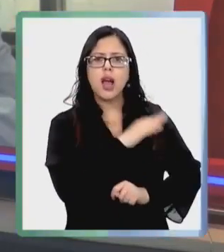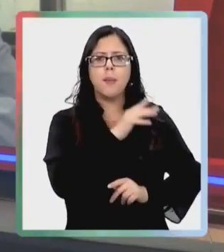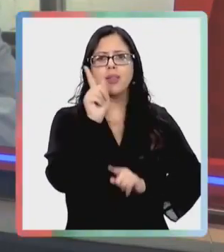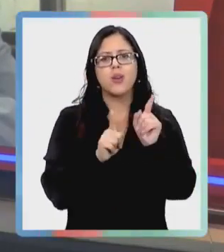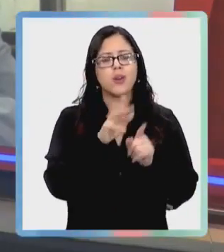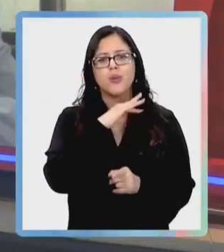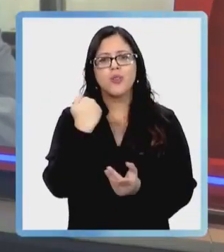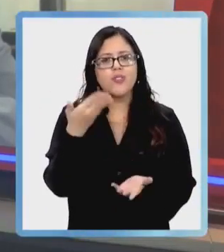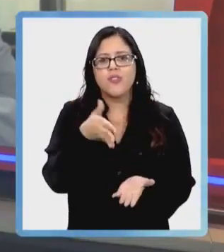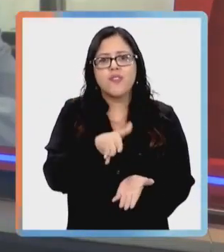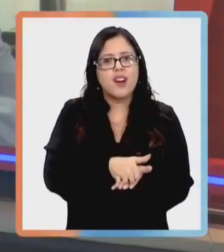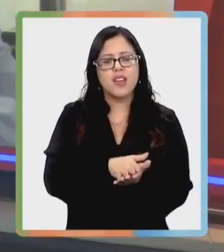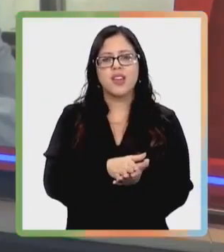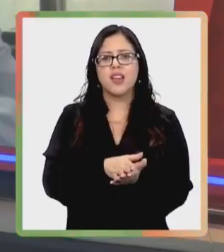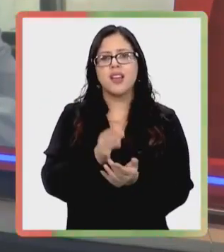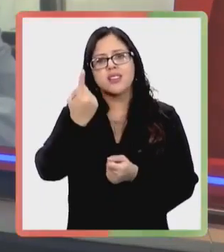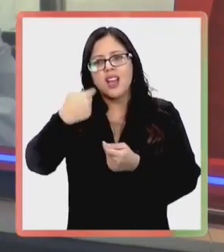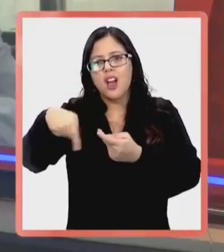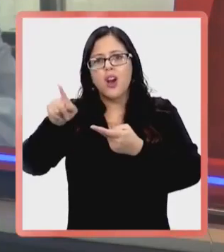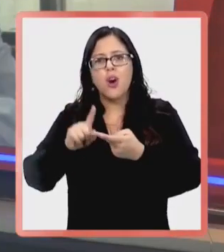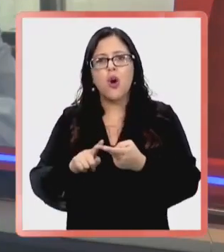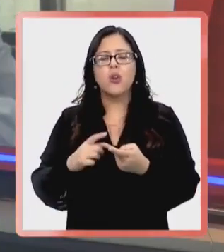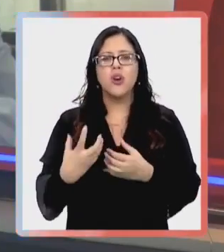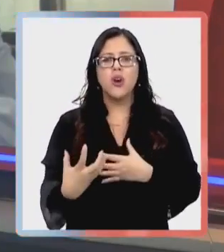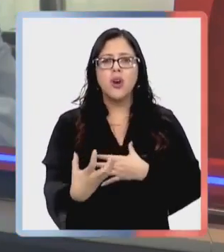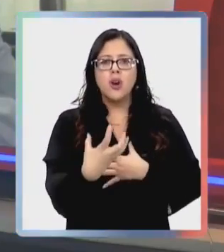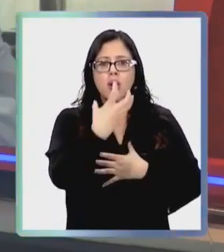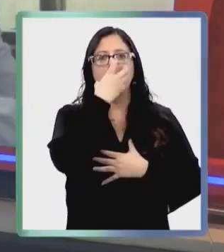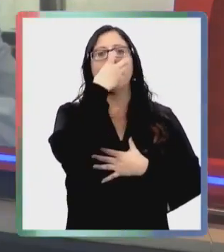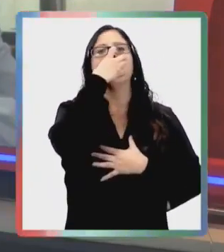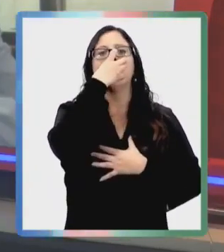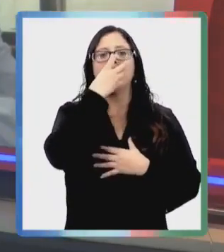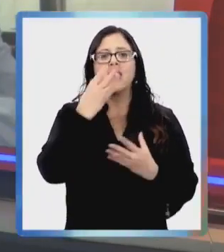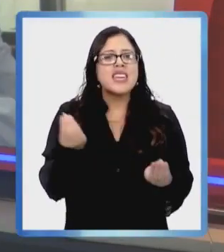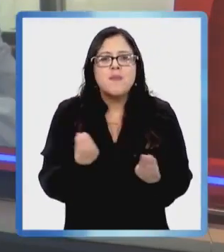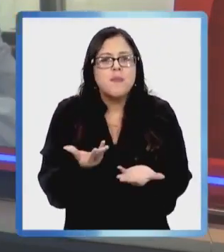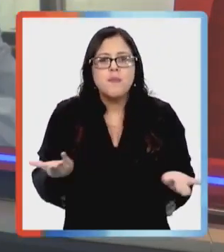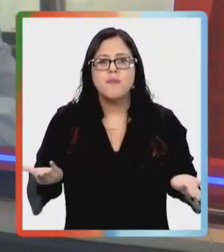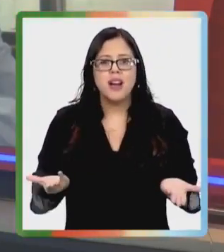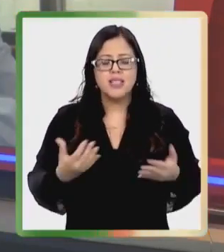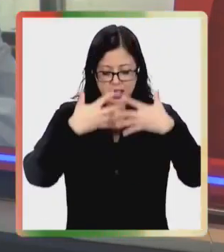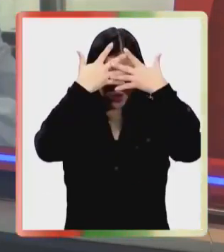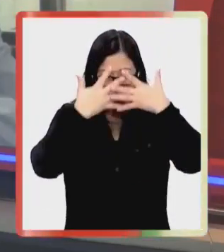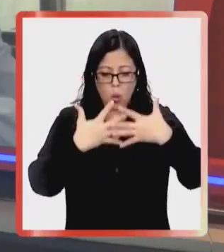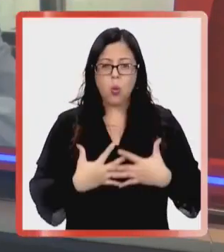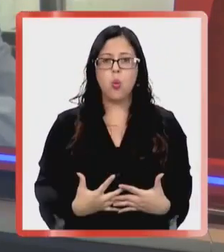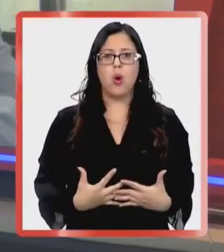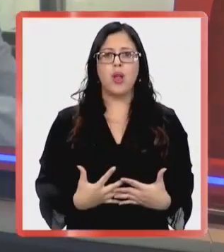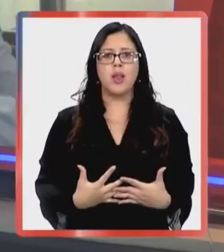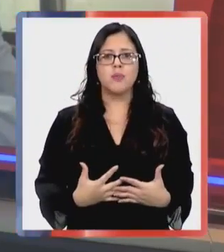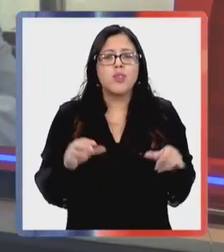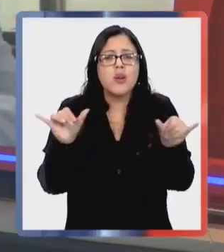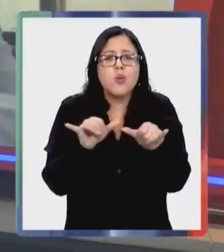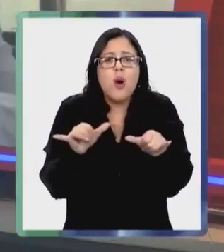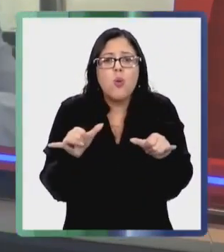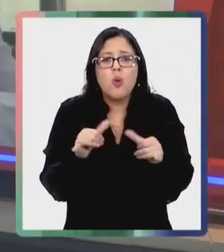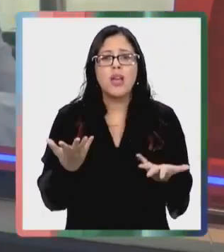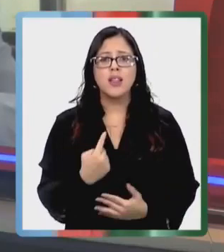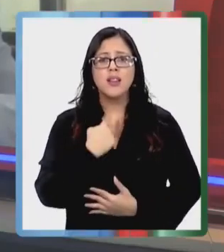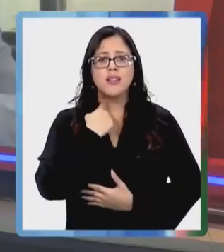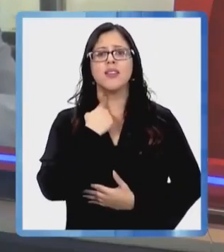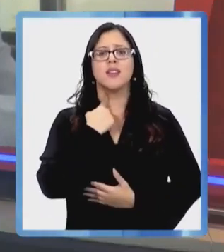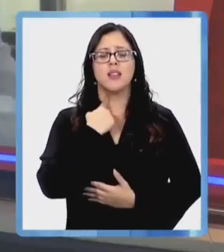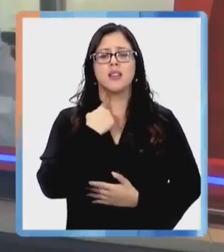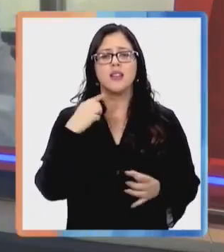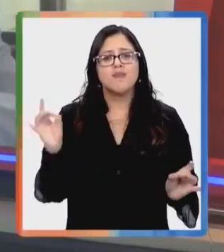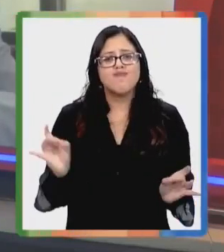algunos fallecen, algunos tienen que ser incluso intubados? Cuéntenos qué pasa con el organismo de niñitos tan chiquititos que son afectados de